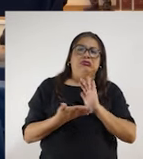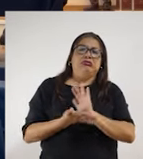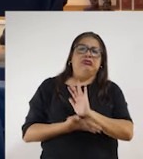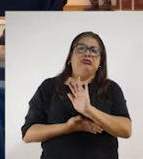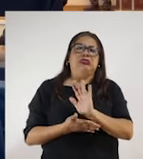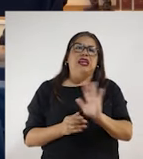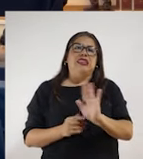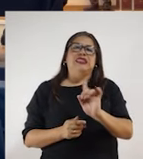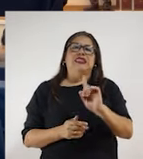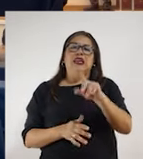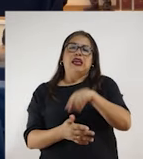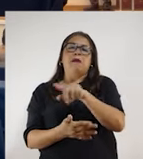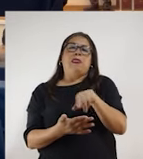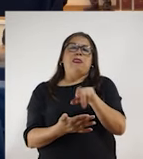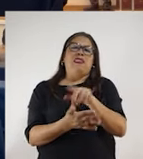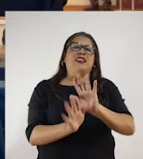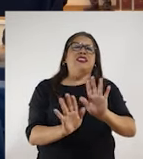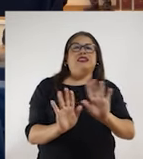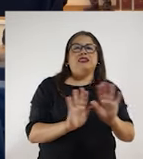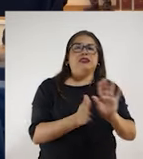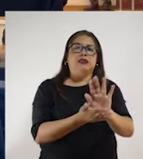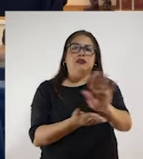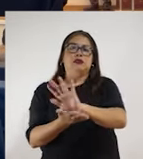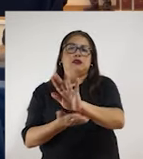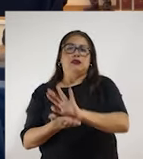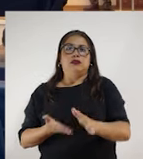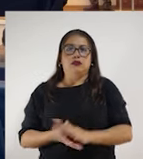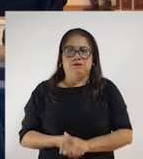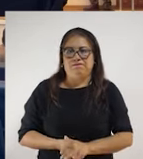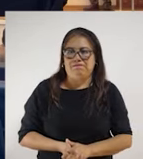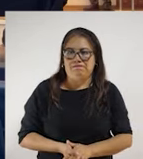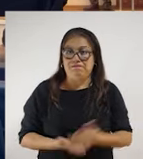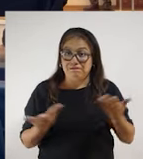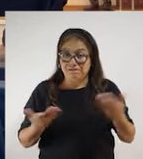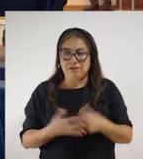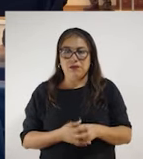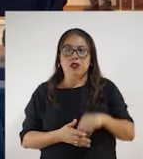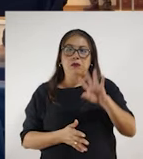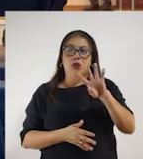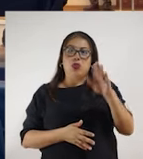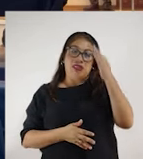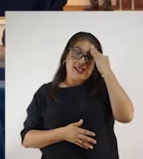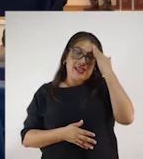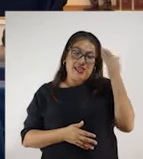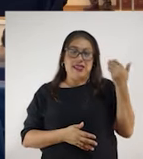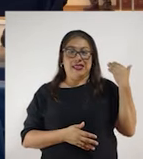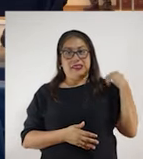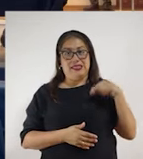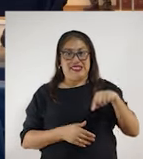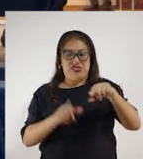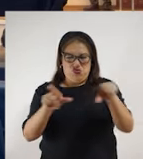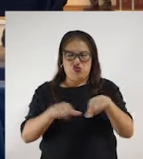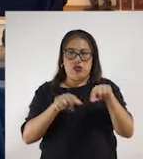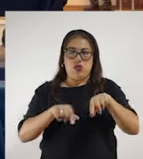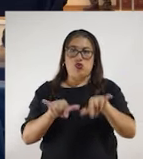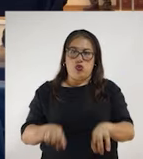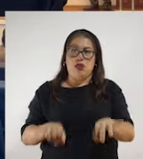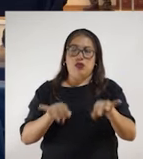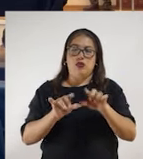persona, a la discriminación de la persona. Hace unos cuantos días, justamente en esta sala,